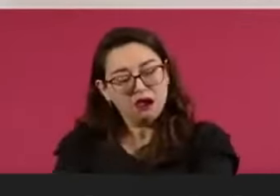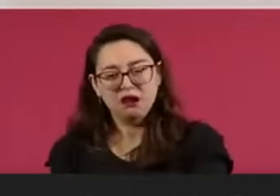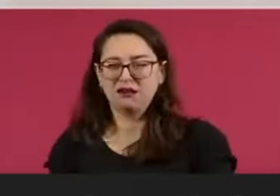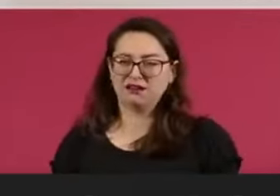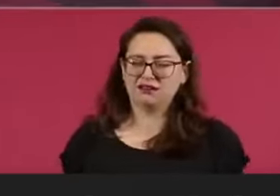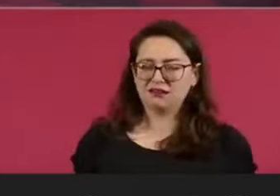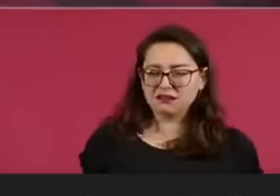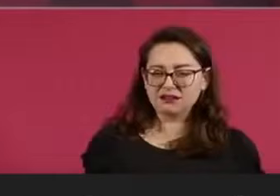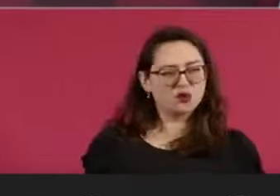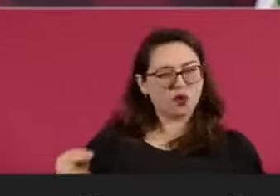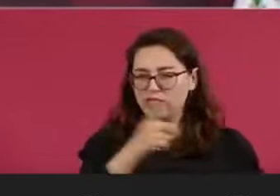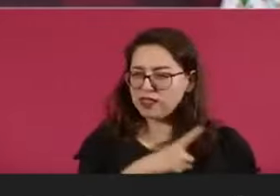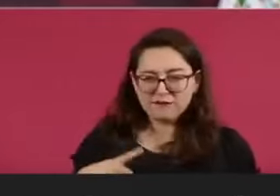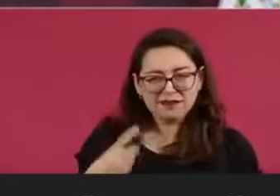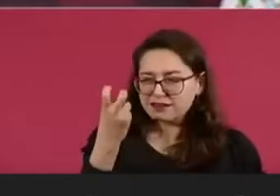Incluso